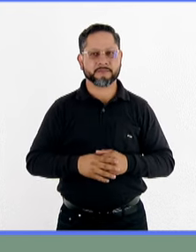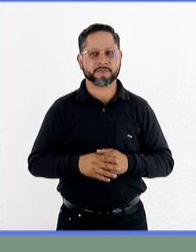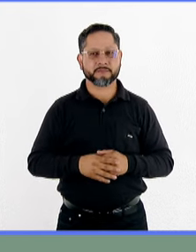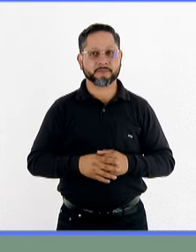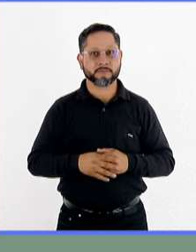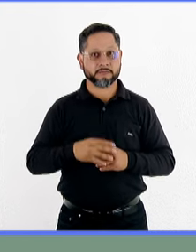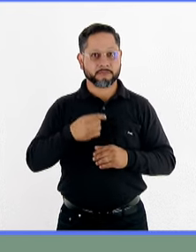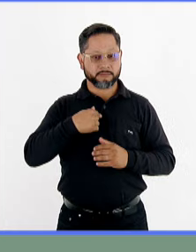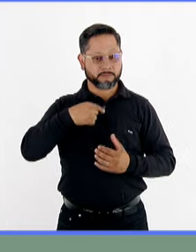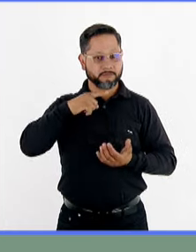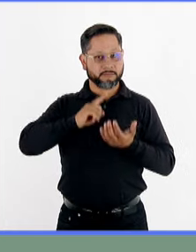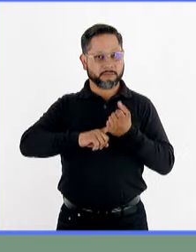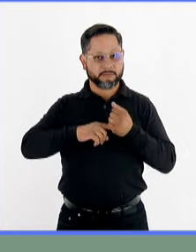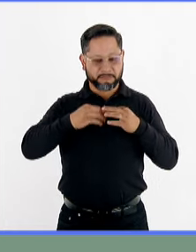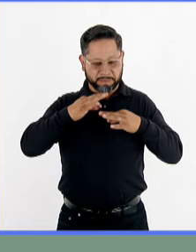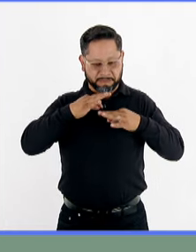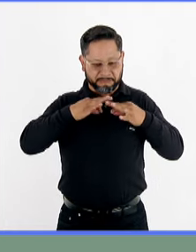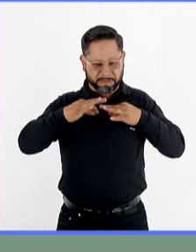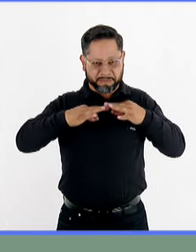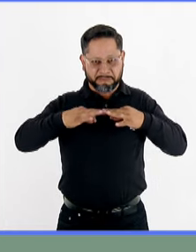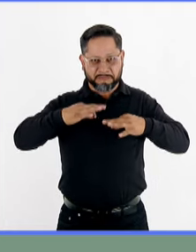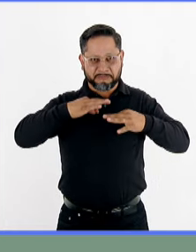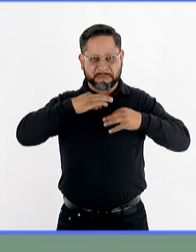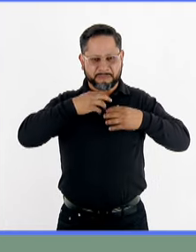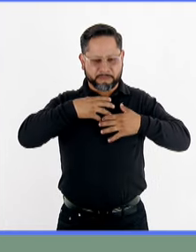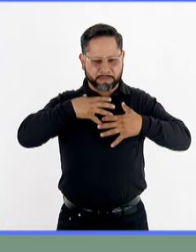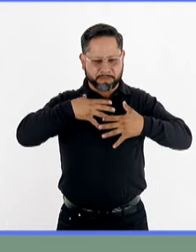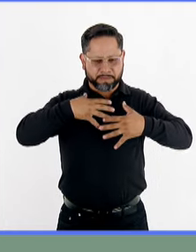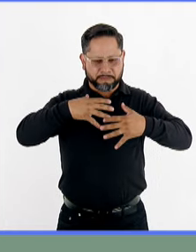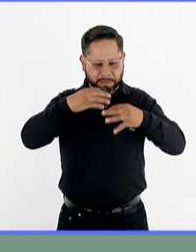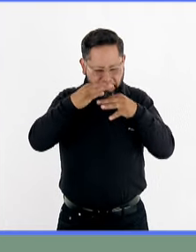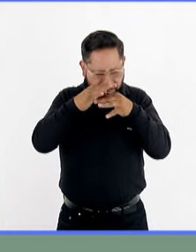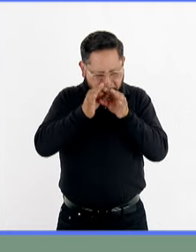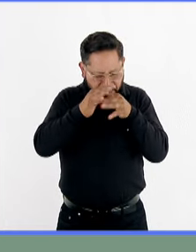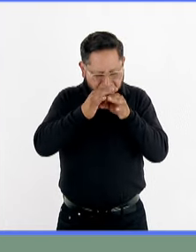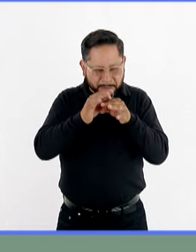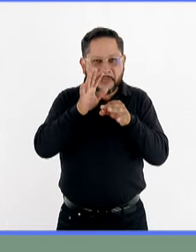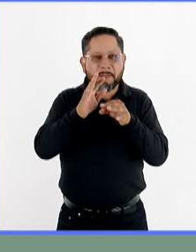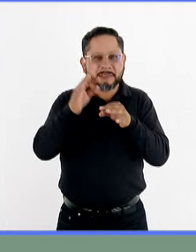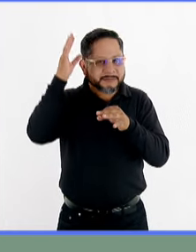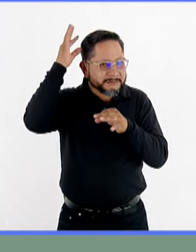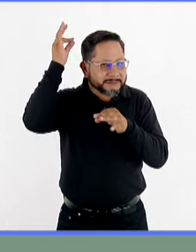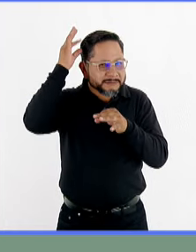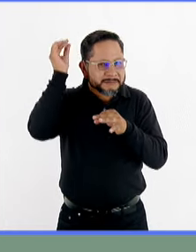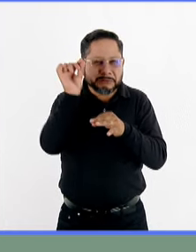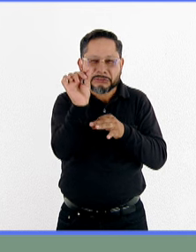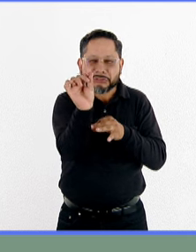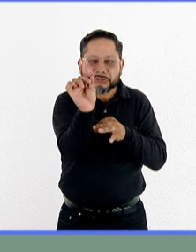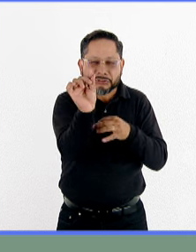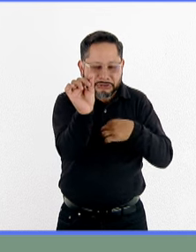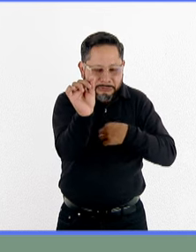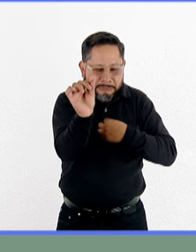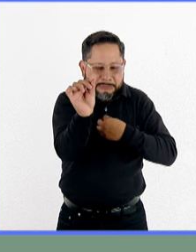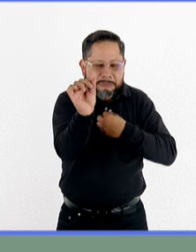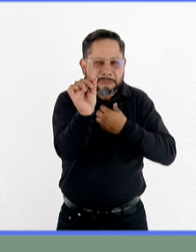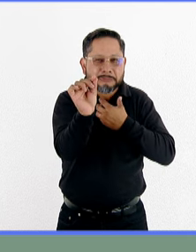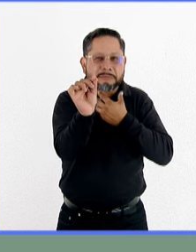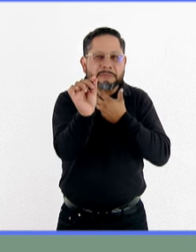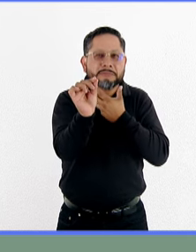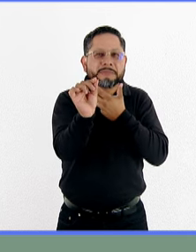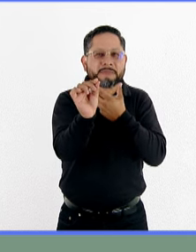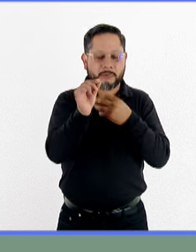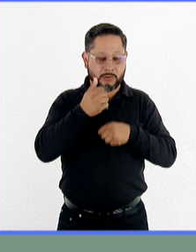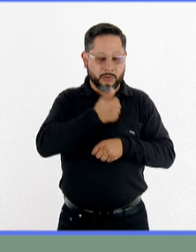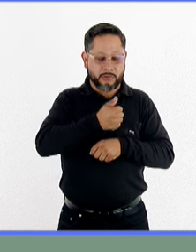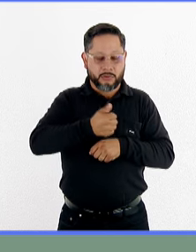Cada célula epitelial contiene unos 250 cilios, que en el microscopio parecen pelitos cortos, que se proyectan desde la superficie de la célula y